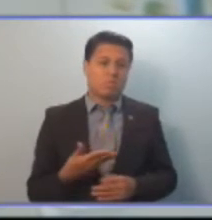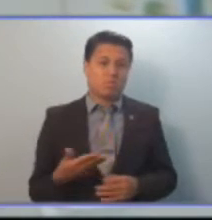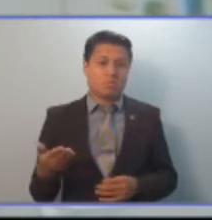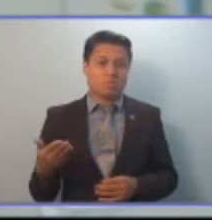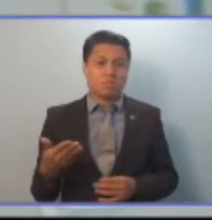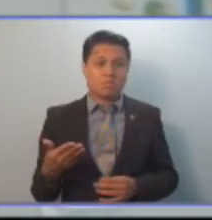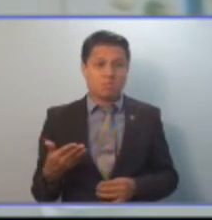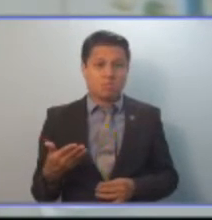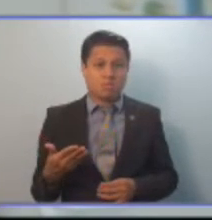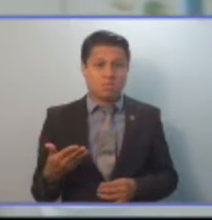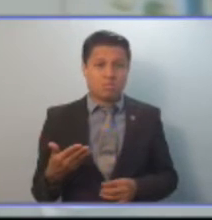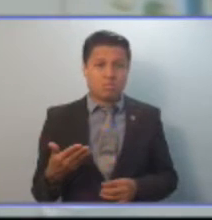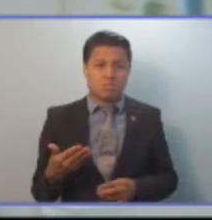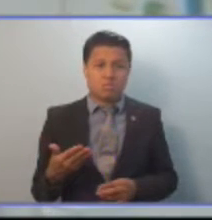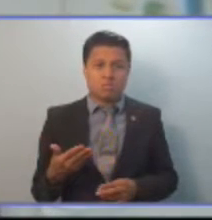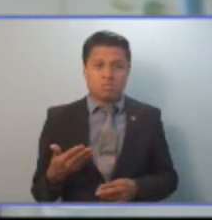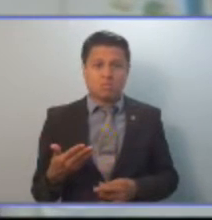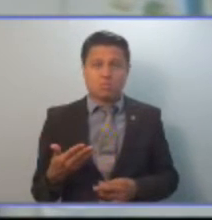que yo